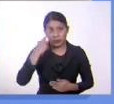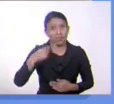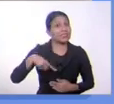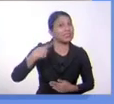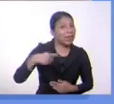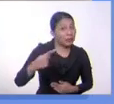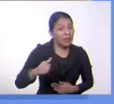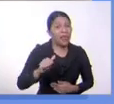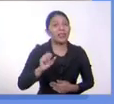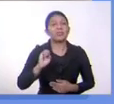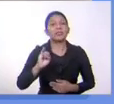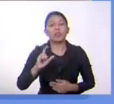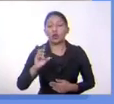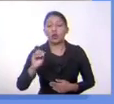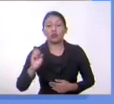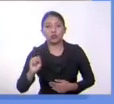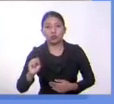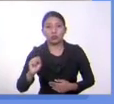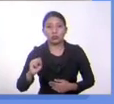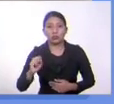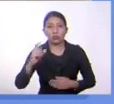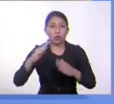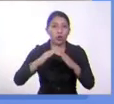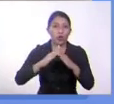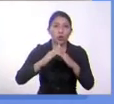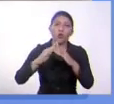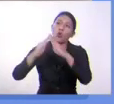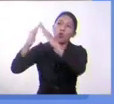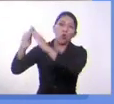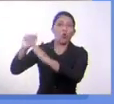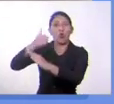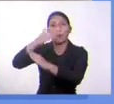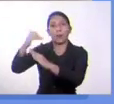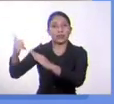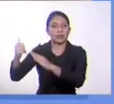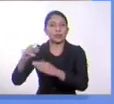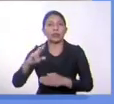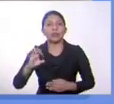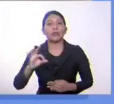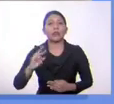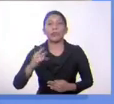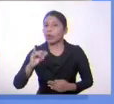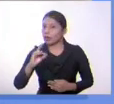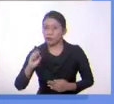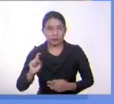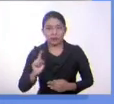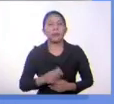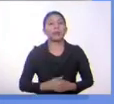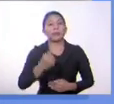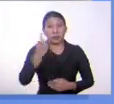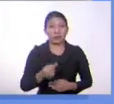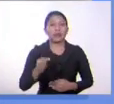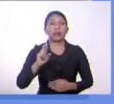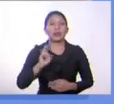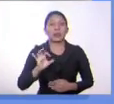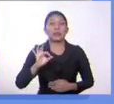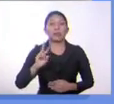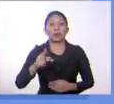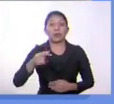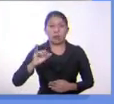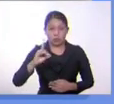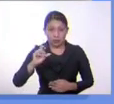de asilo son reconocidos como refugiados, pero todas las personas refugiadas en estos países